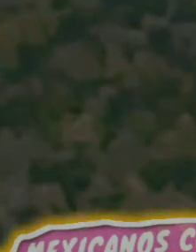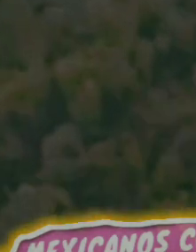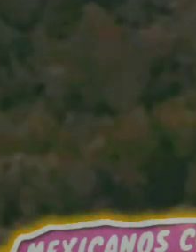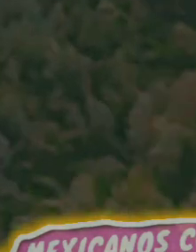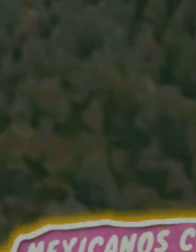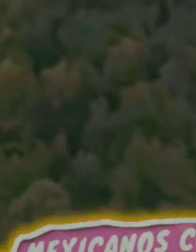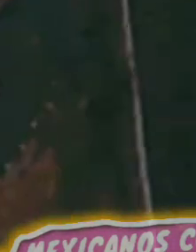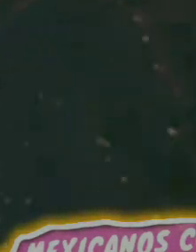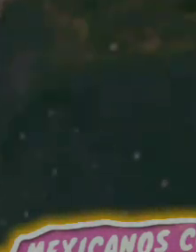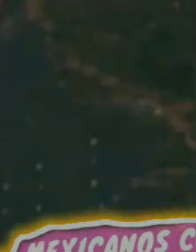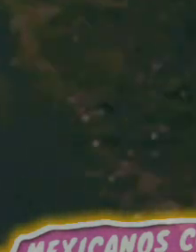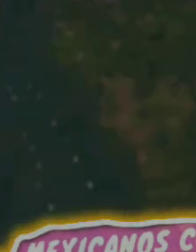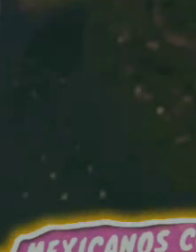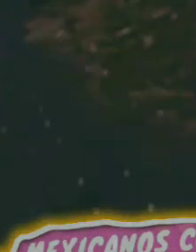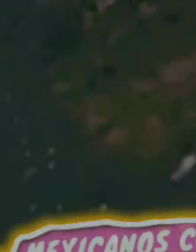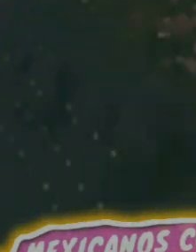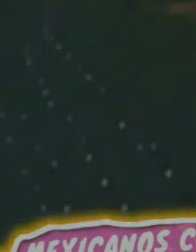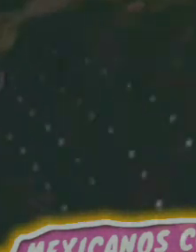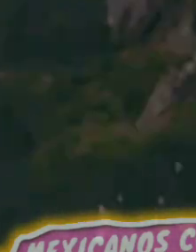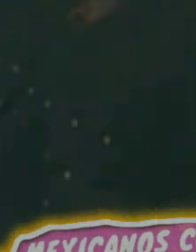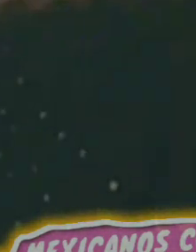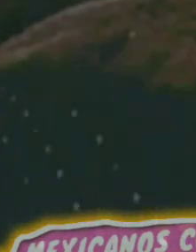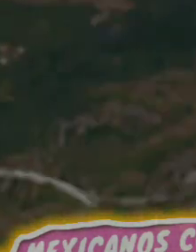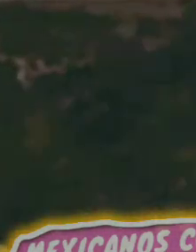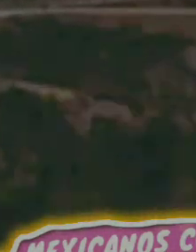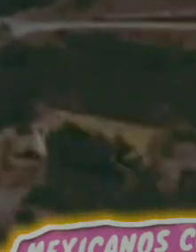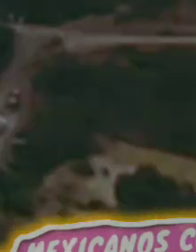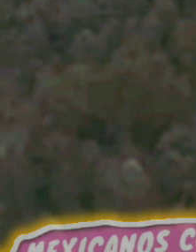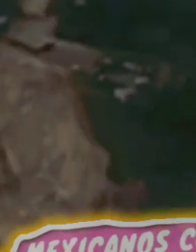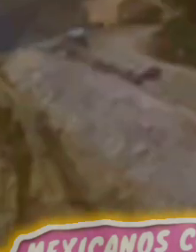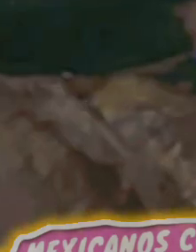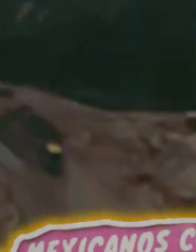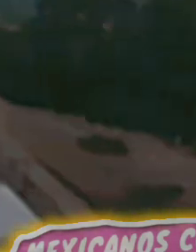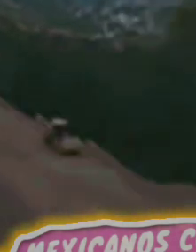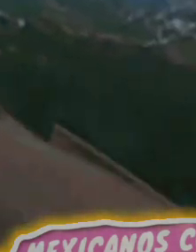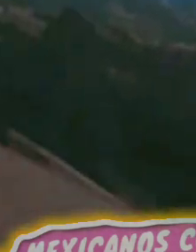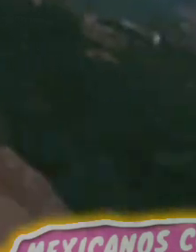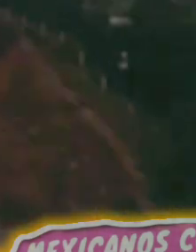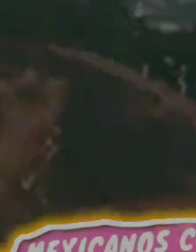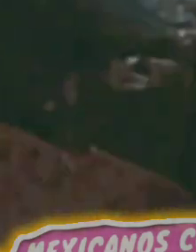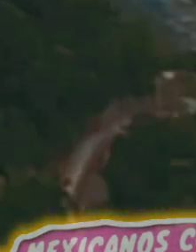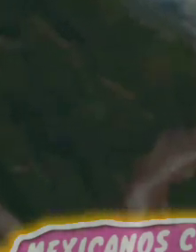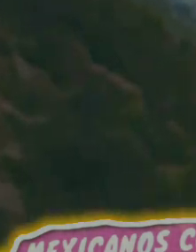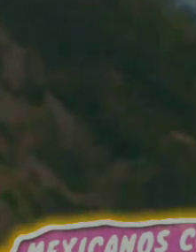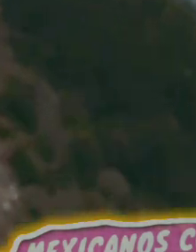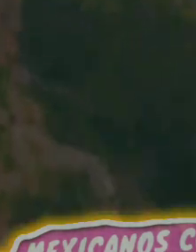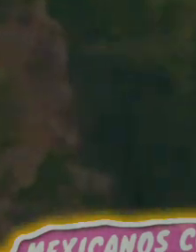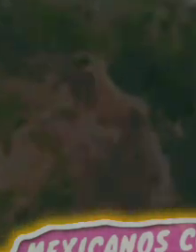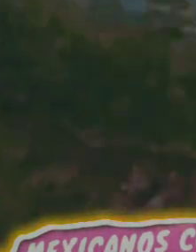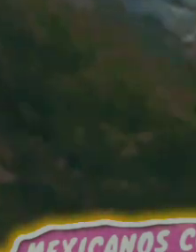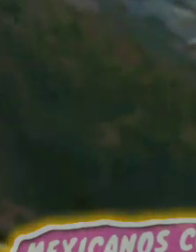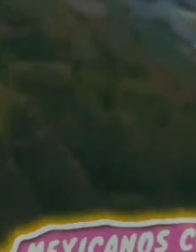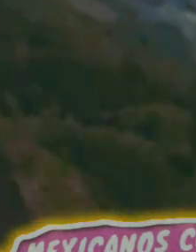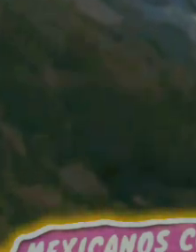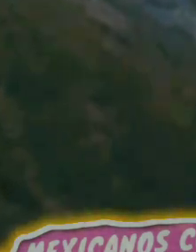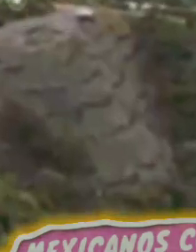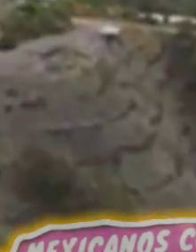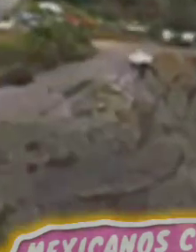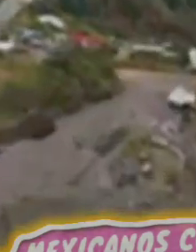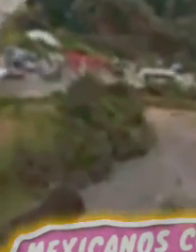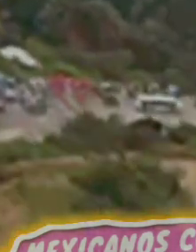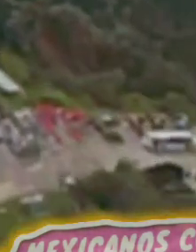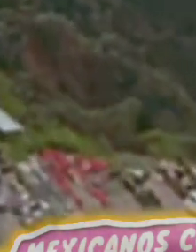La fecha de conclusión se va a enero de 2025. En esta en especial estamos trabajando en